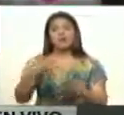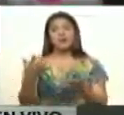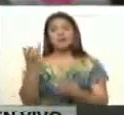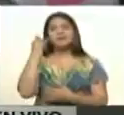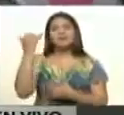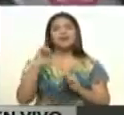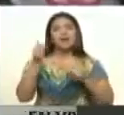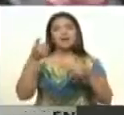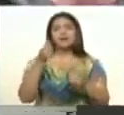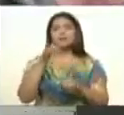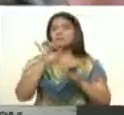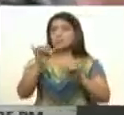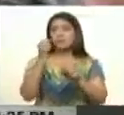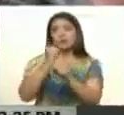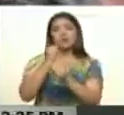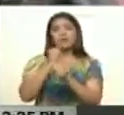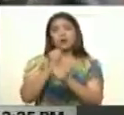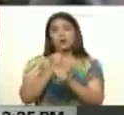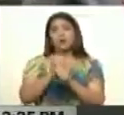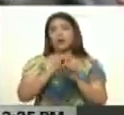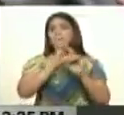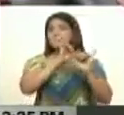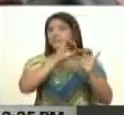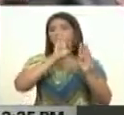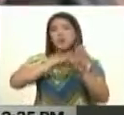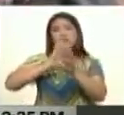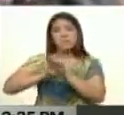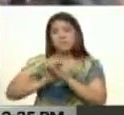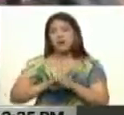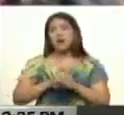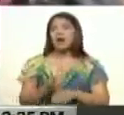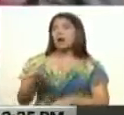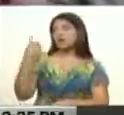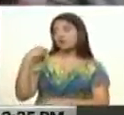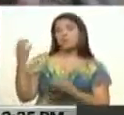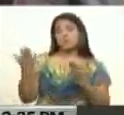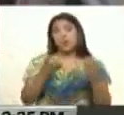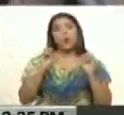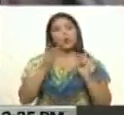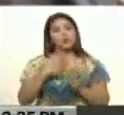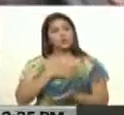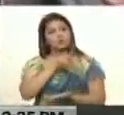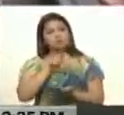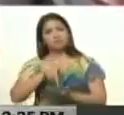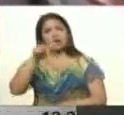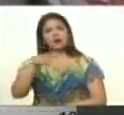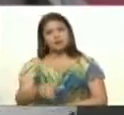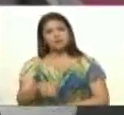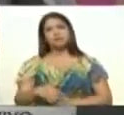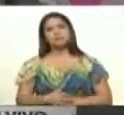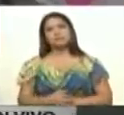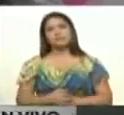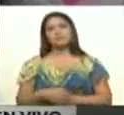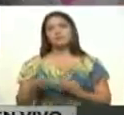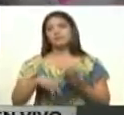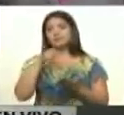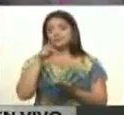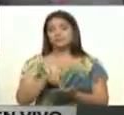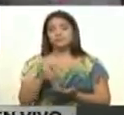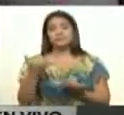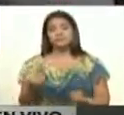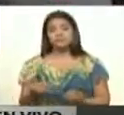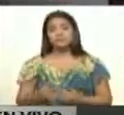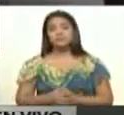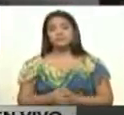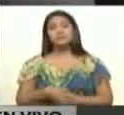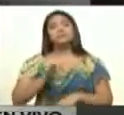iniciativa de los trabajadores. Esto fue convocado por ellos. Y ayer me invitaron y yo estoy aquí haciendo presencia, toda vez